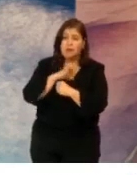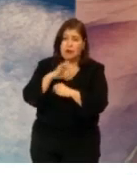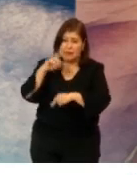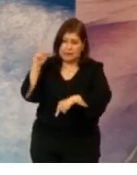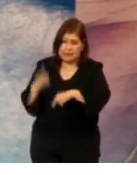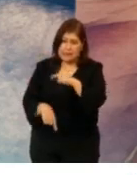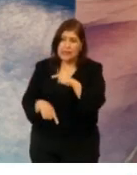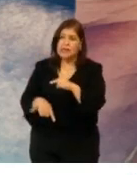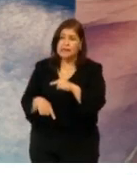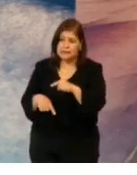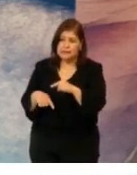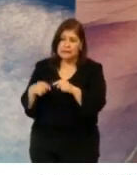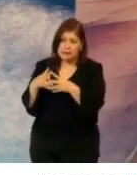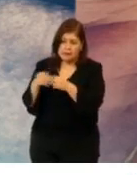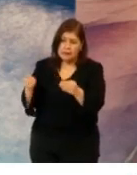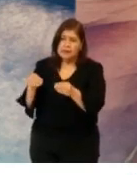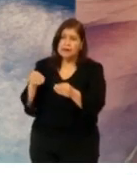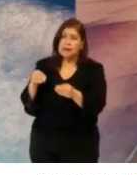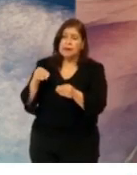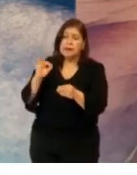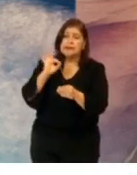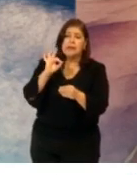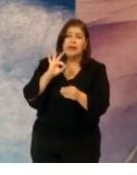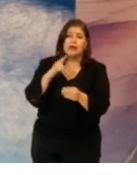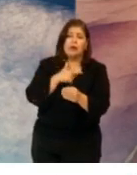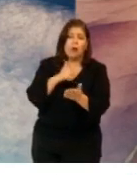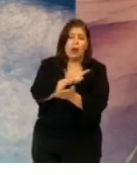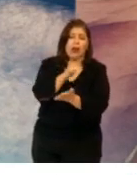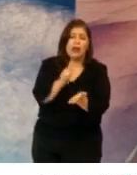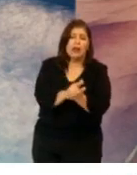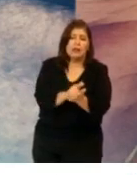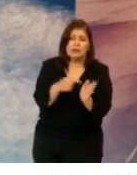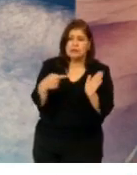día se acaba el problema.